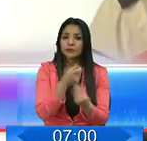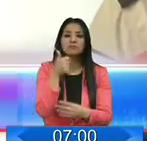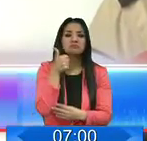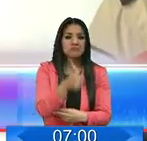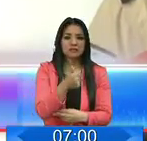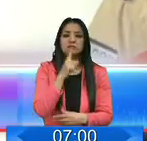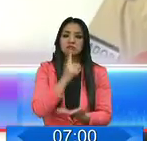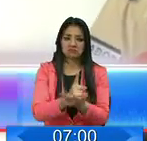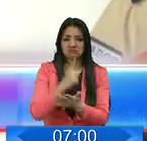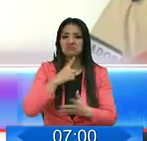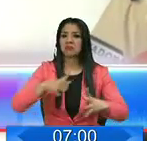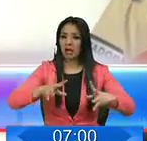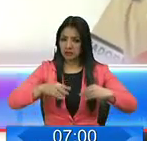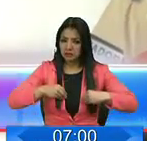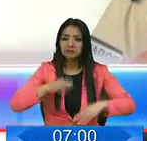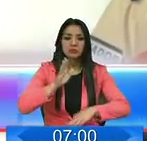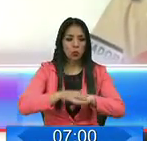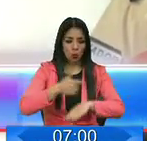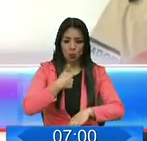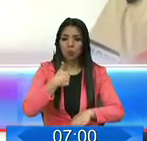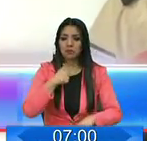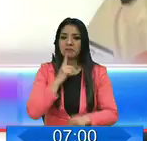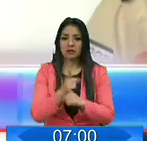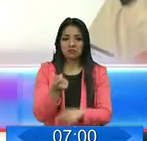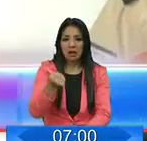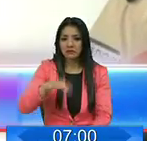sido quienes materialmente fueron los que